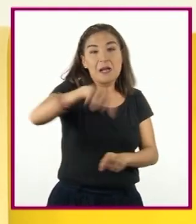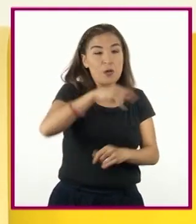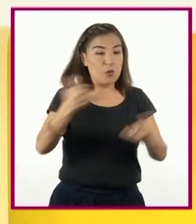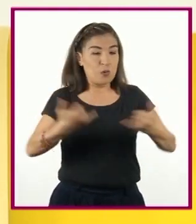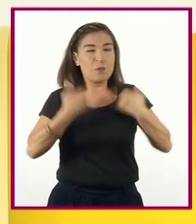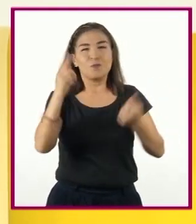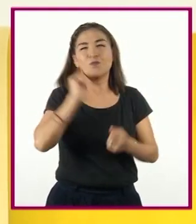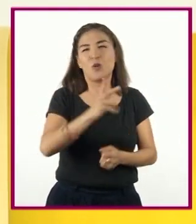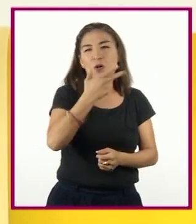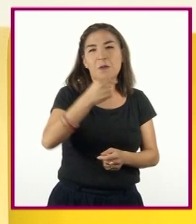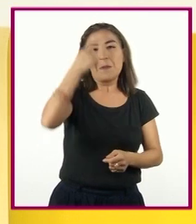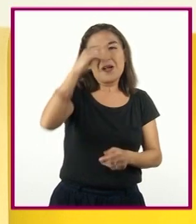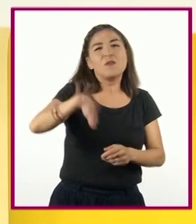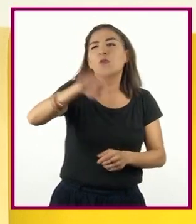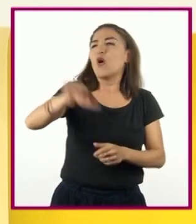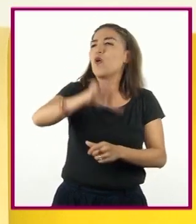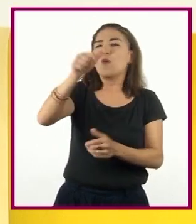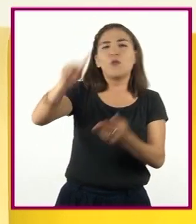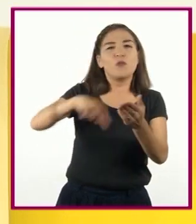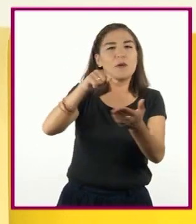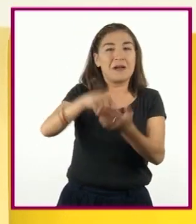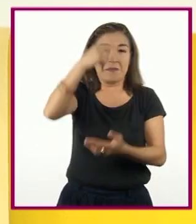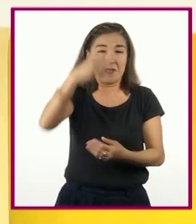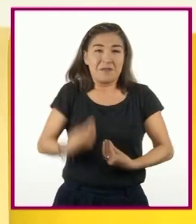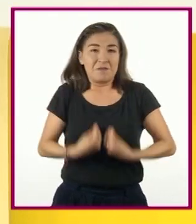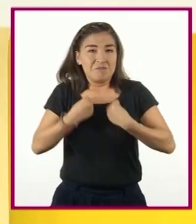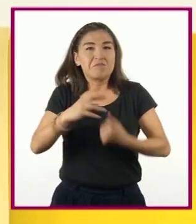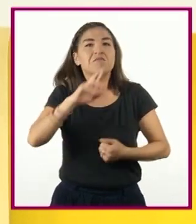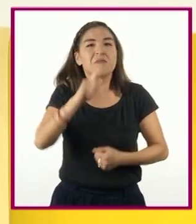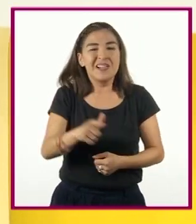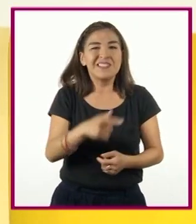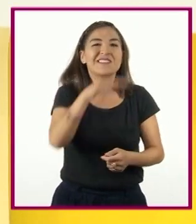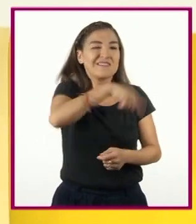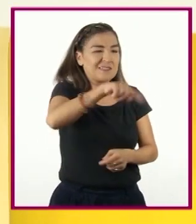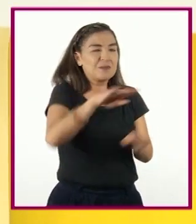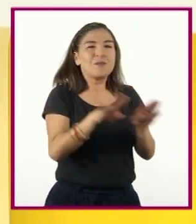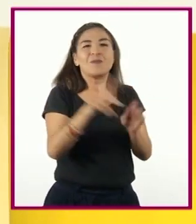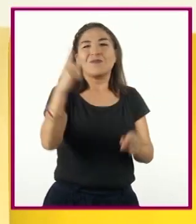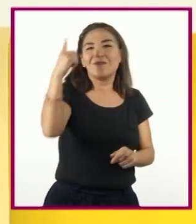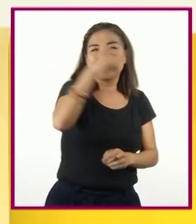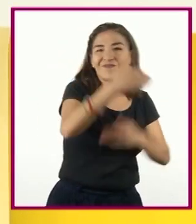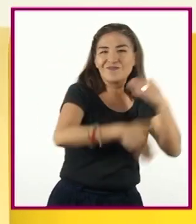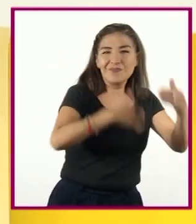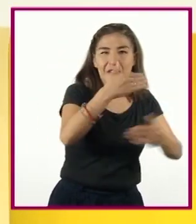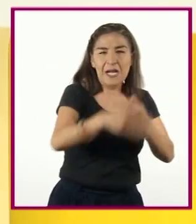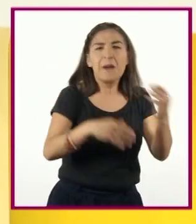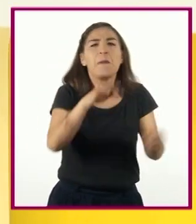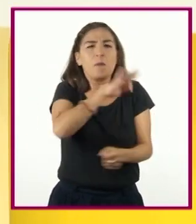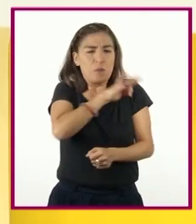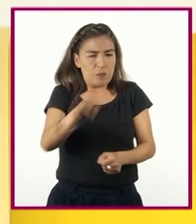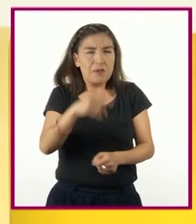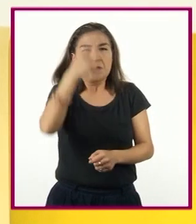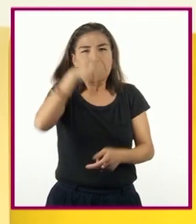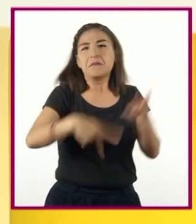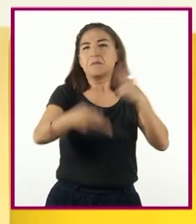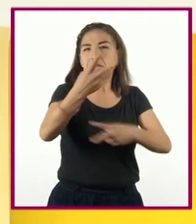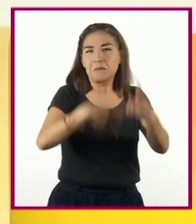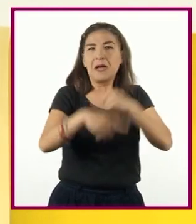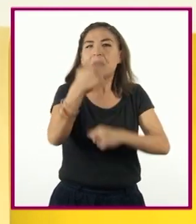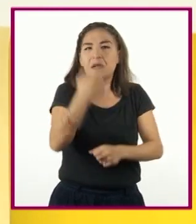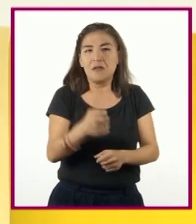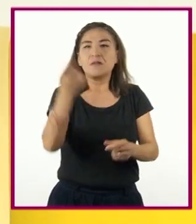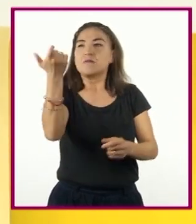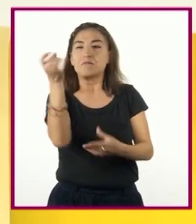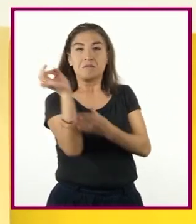en otro lugar mejores condiciones de vida, limitan su desarrollo y aun cuando pueden mejorar económicamente por el